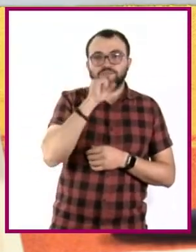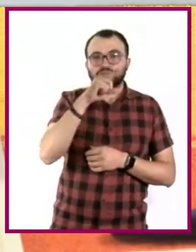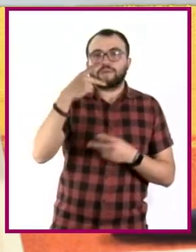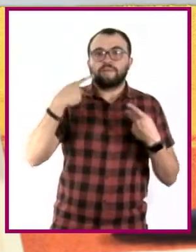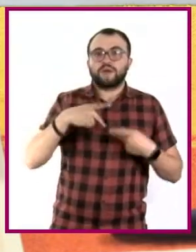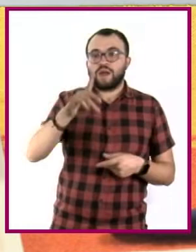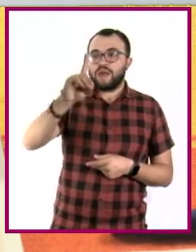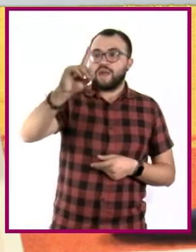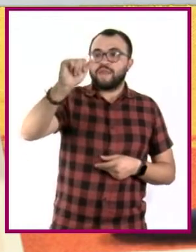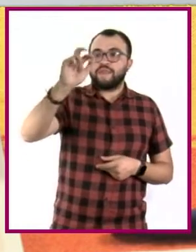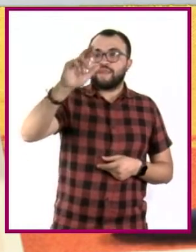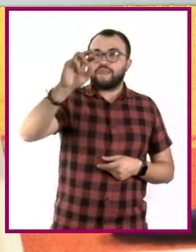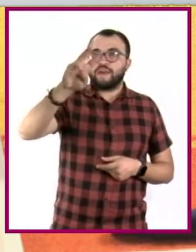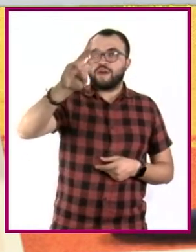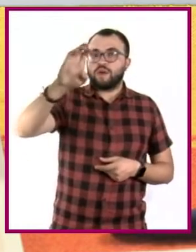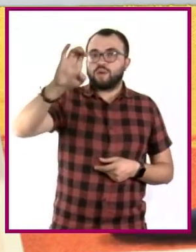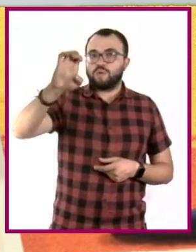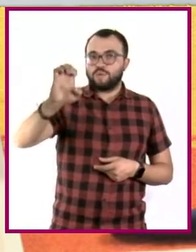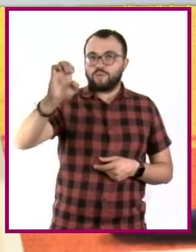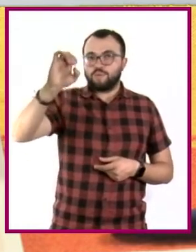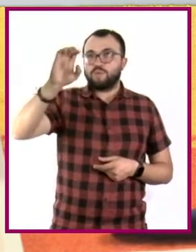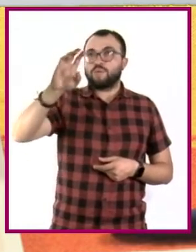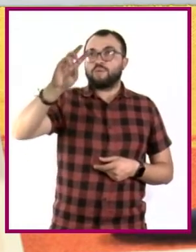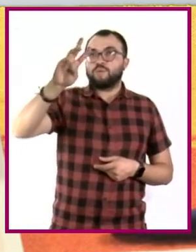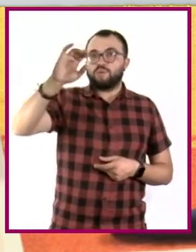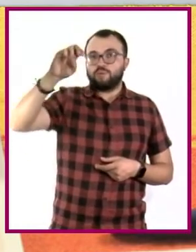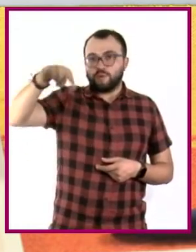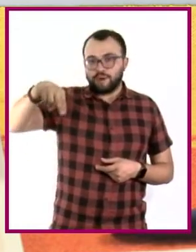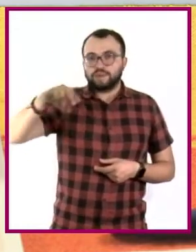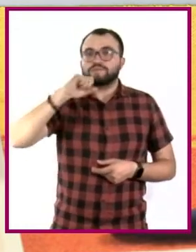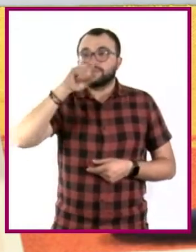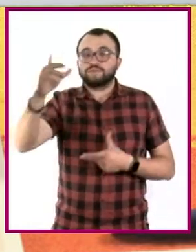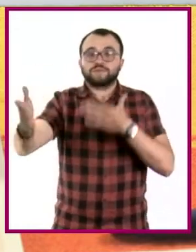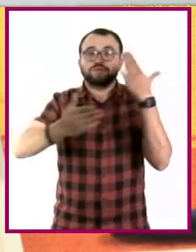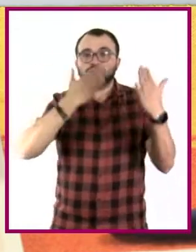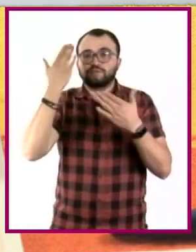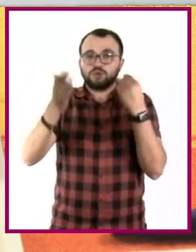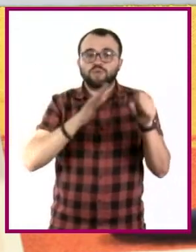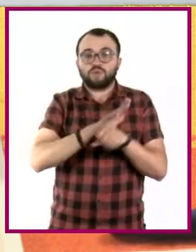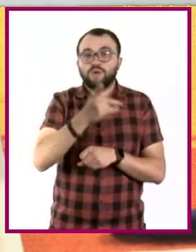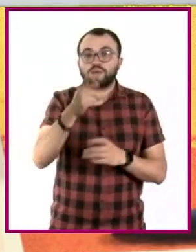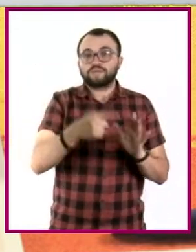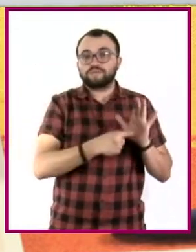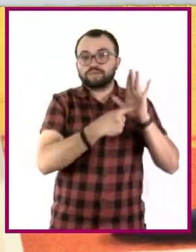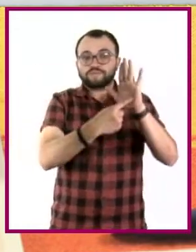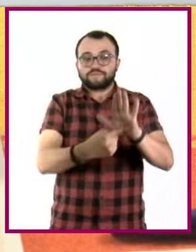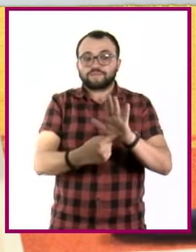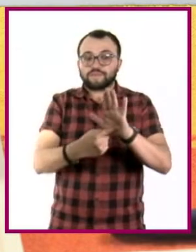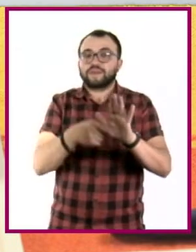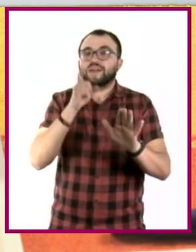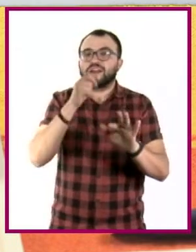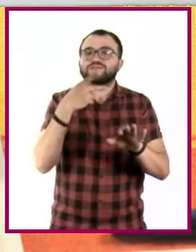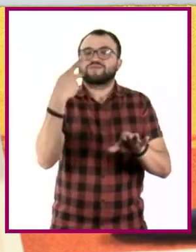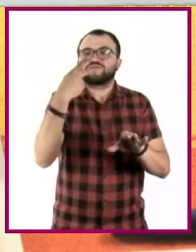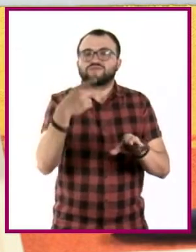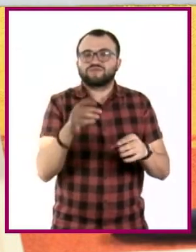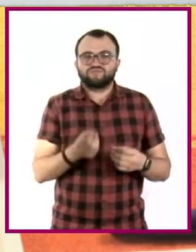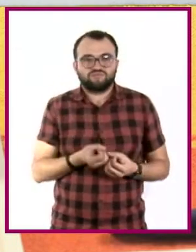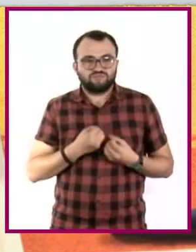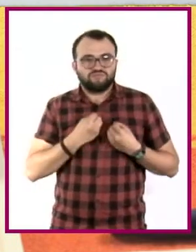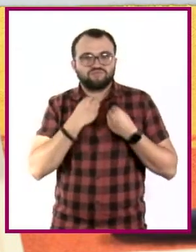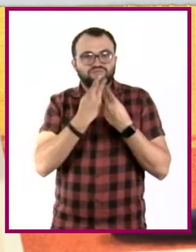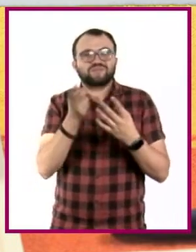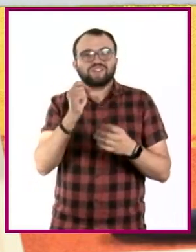Es un estudio en el que ellos plasman las expresiones de